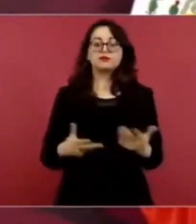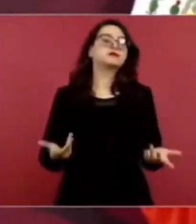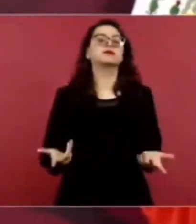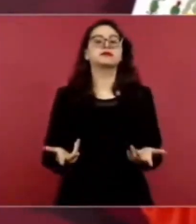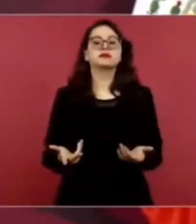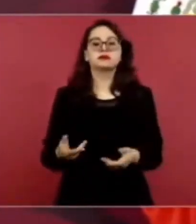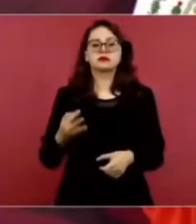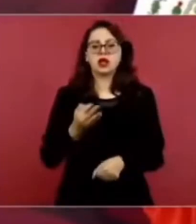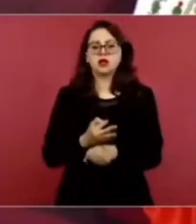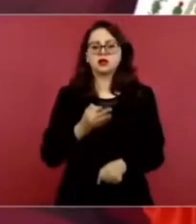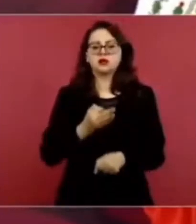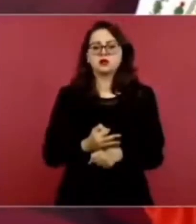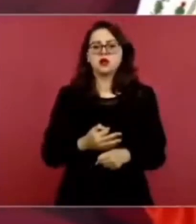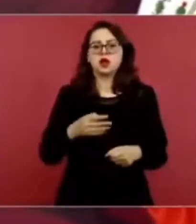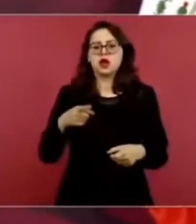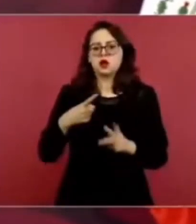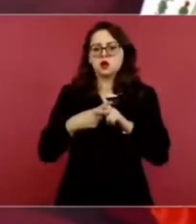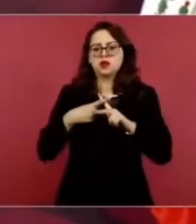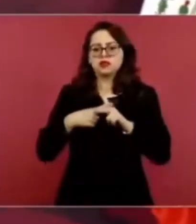1, 2, 3, 4,